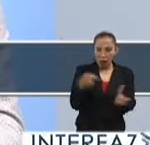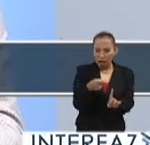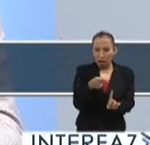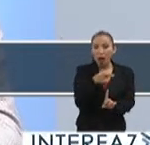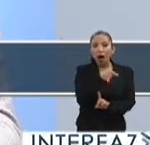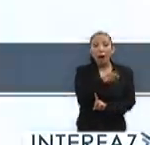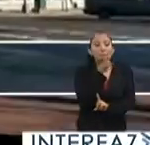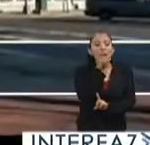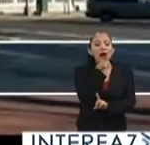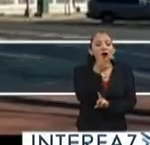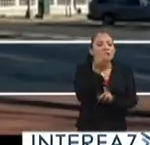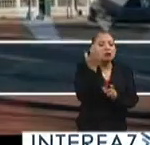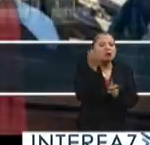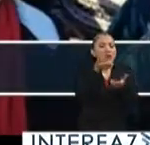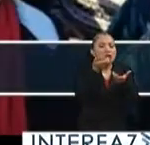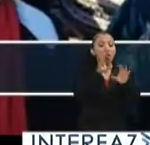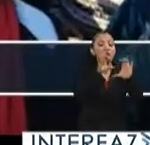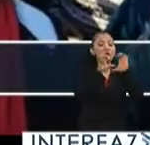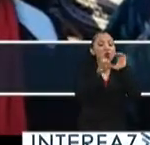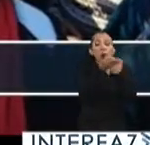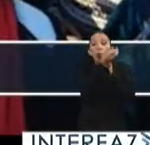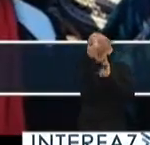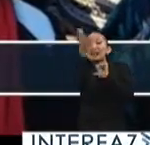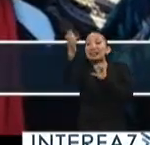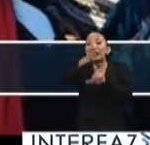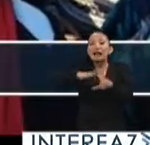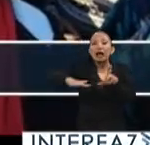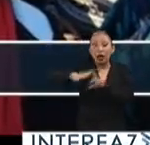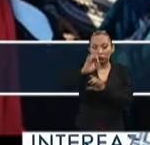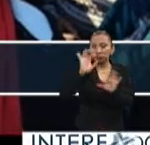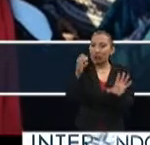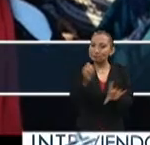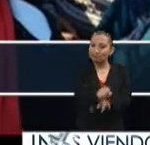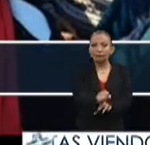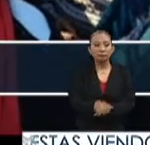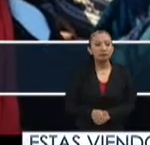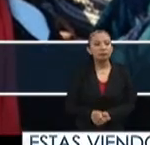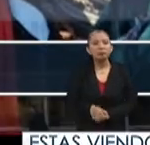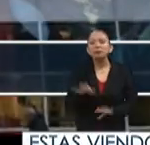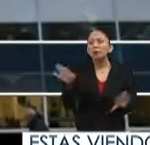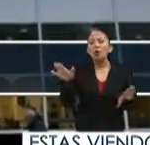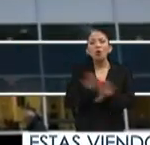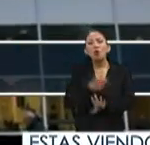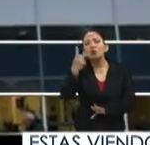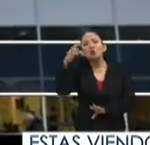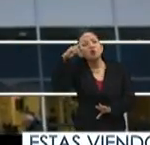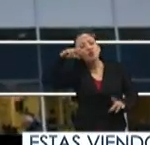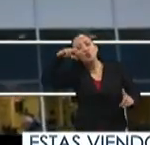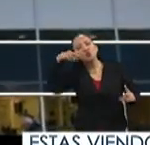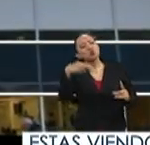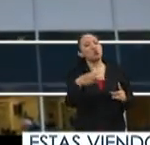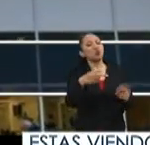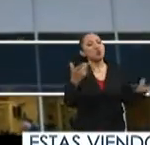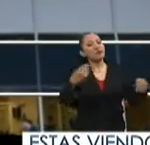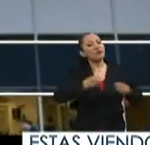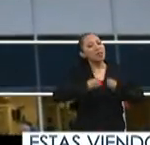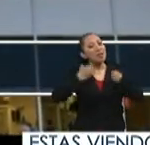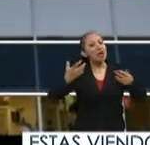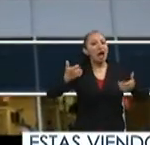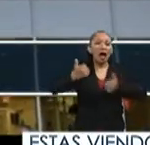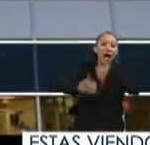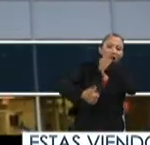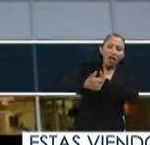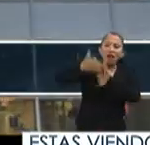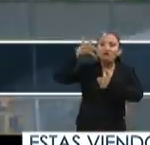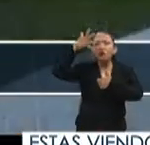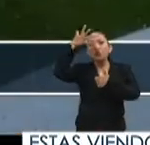era mejorar para poderte comunicar en cualquier tipo de entorno, se logró. Claro. ¿Cómo cambió tu perspectiva de tu vida, tu